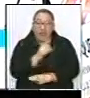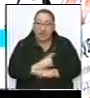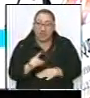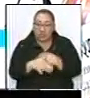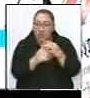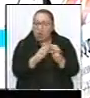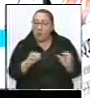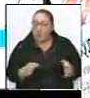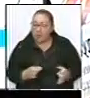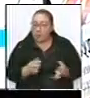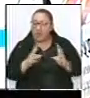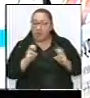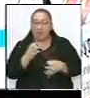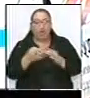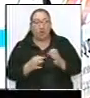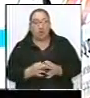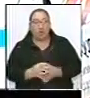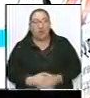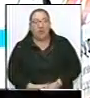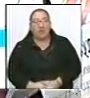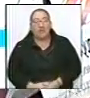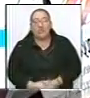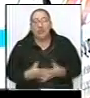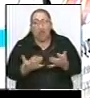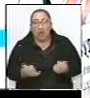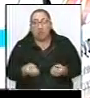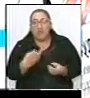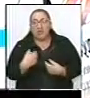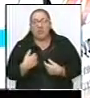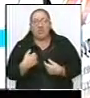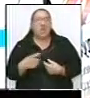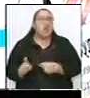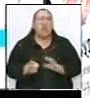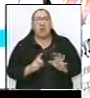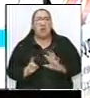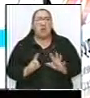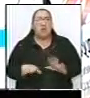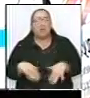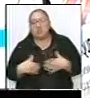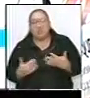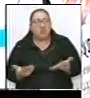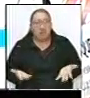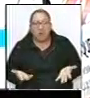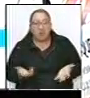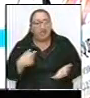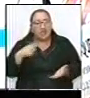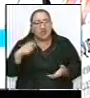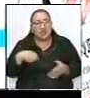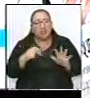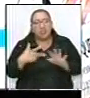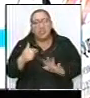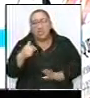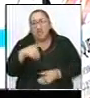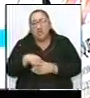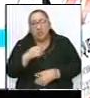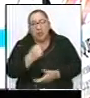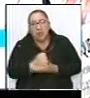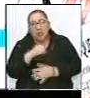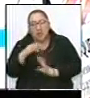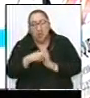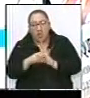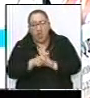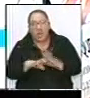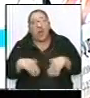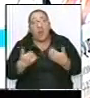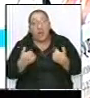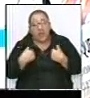pueblos es el tema económico, y que ahora vengamos a decir no podemos, necesitamos 87 votos para aprobar un proyecto de ley que